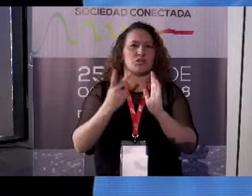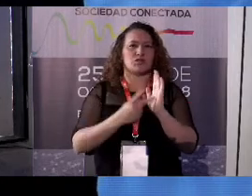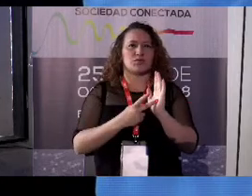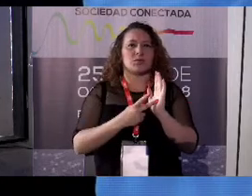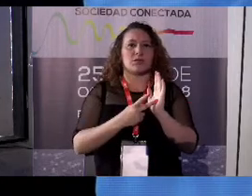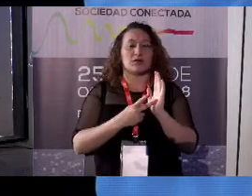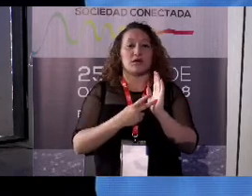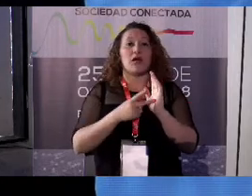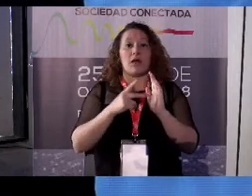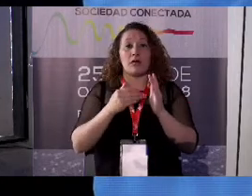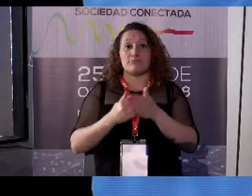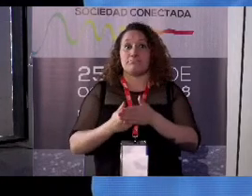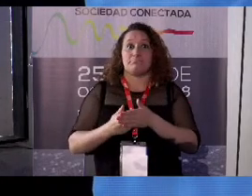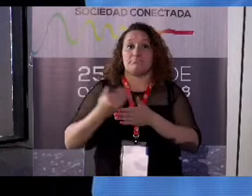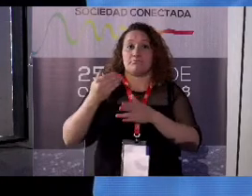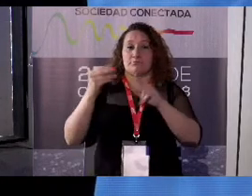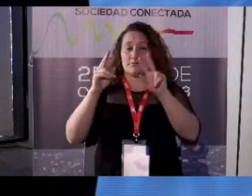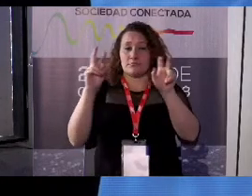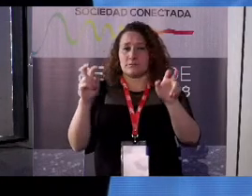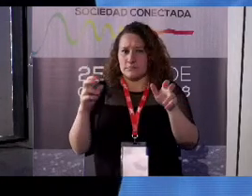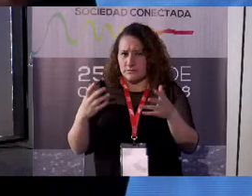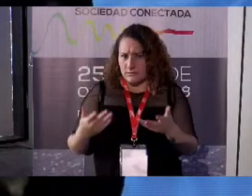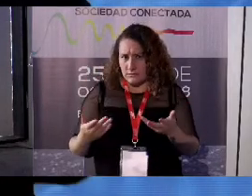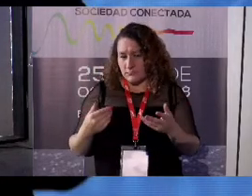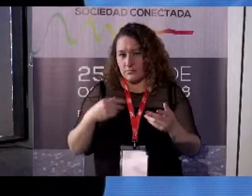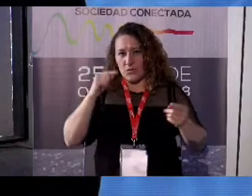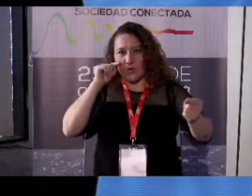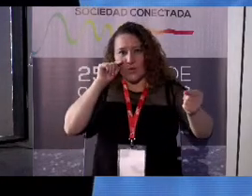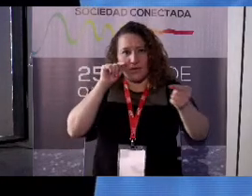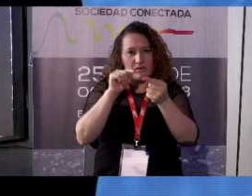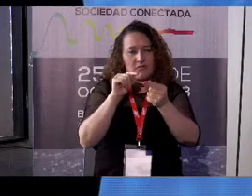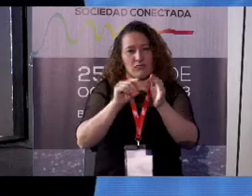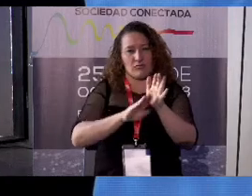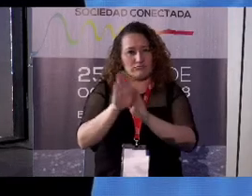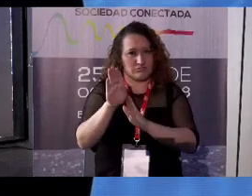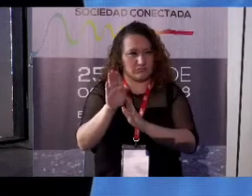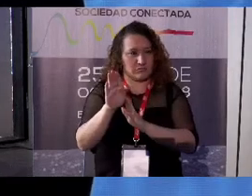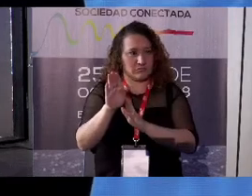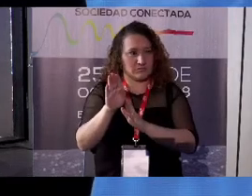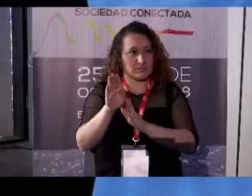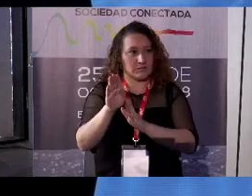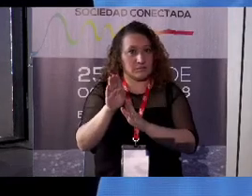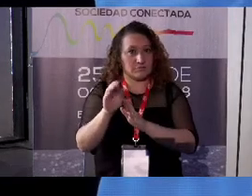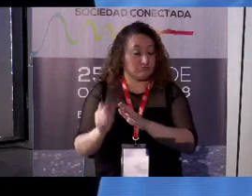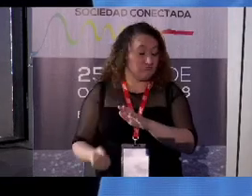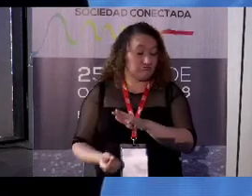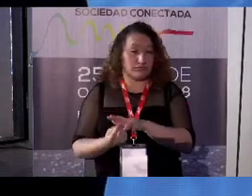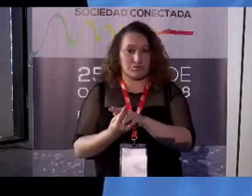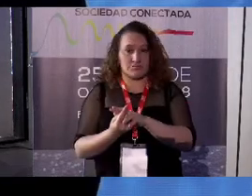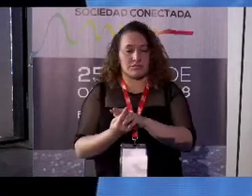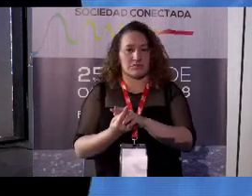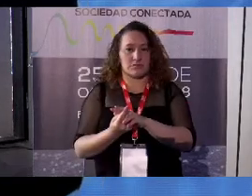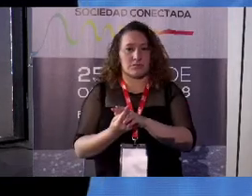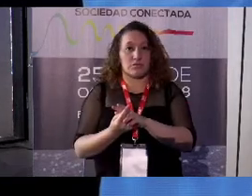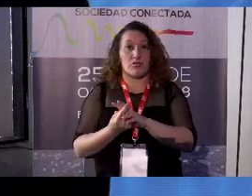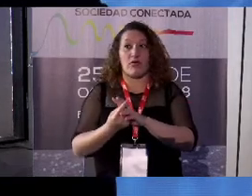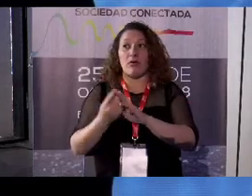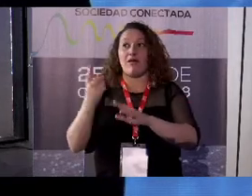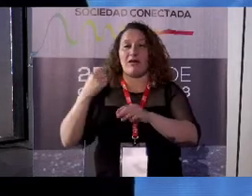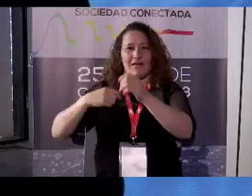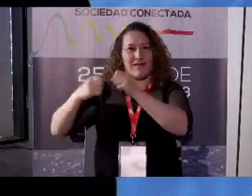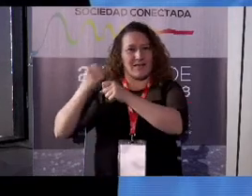manejarse eh con la creación de objetivos de desarrollo en ese momento en el año 2000 se crearon unos objetivos de